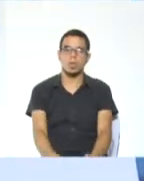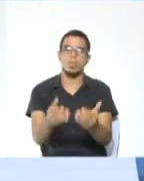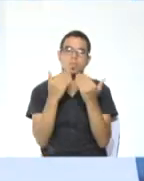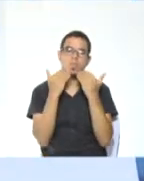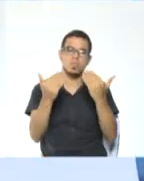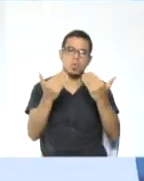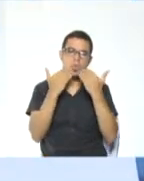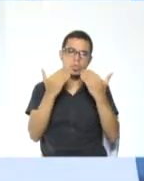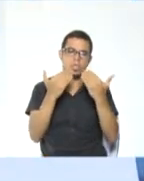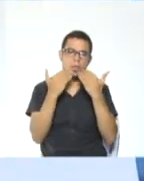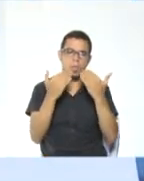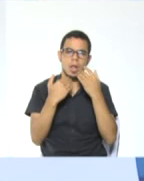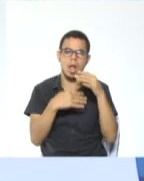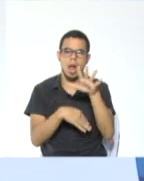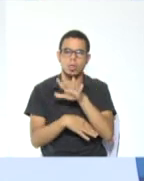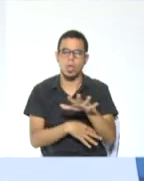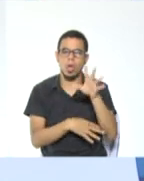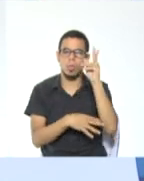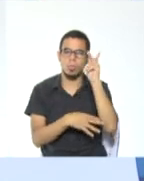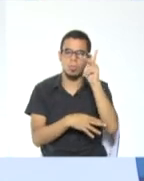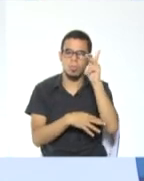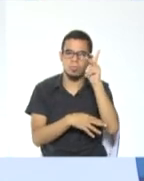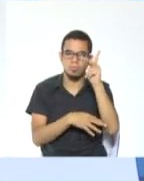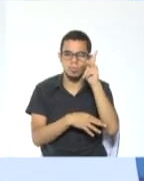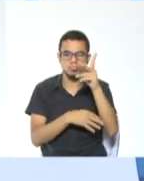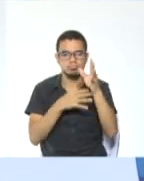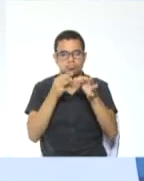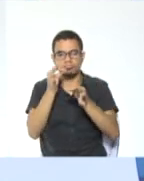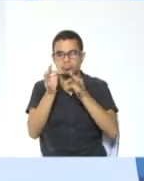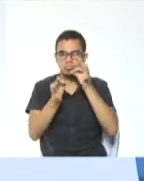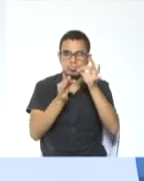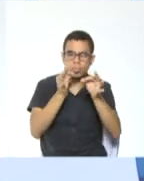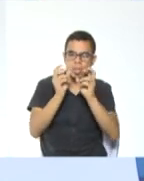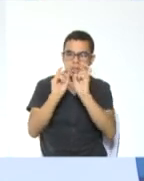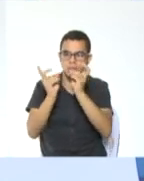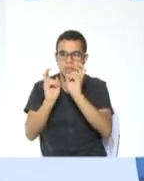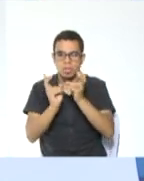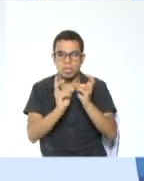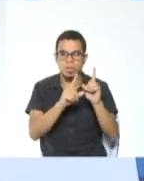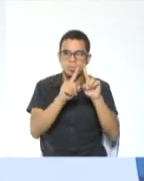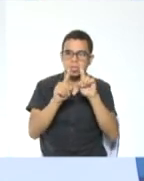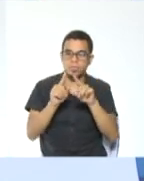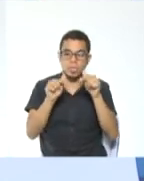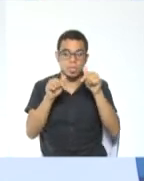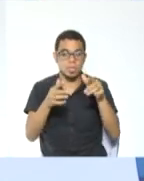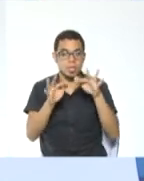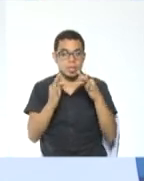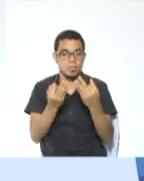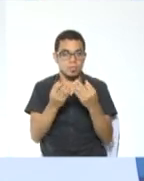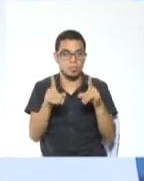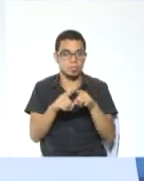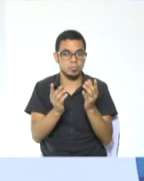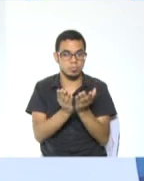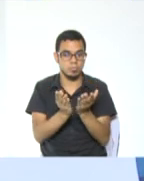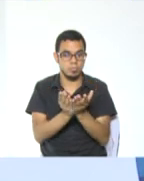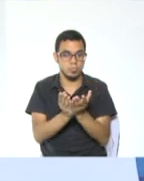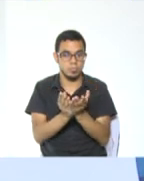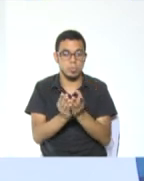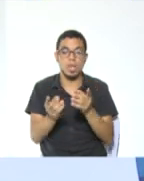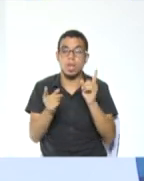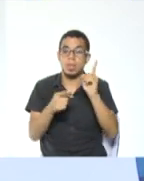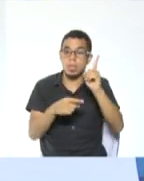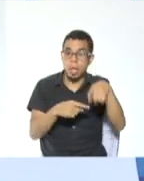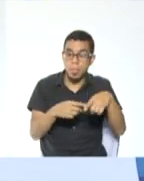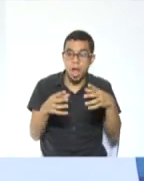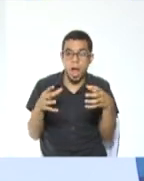Muchísimas gracias a los docentes que nos acompañaron el día de hoy acá en Cada Familia, Una Escuela. A nuestro equipo técnico y de producción por hacer